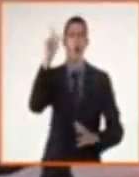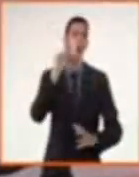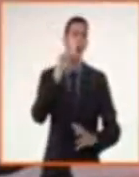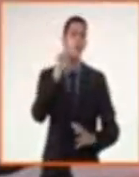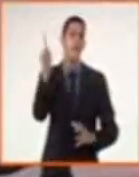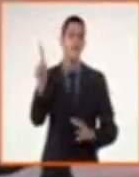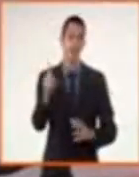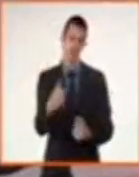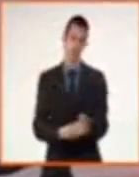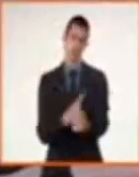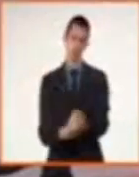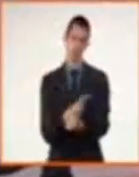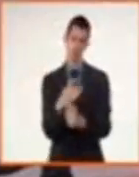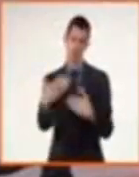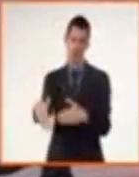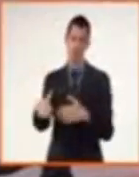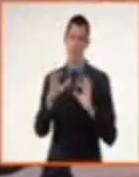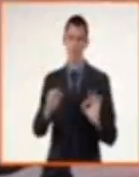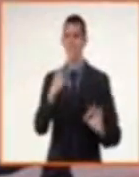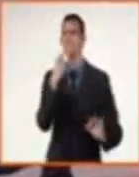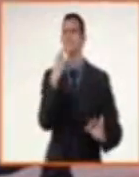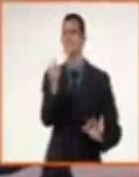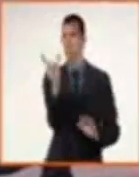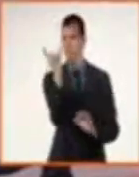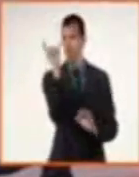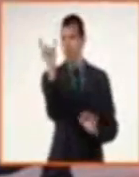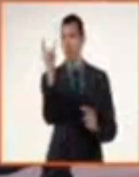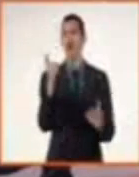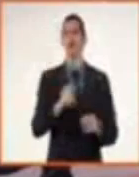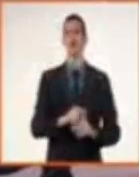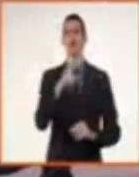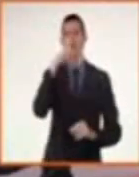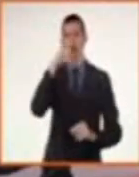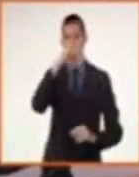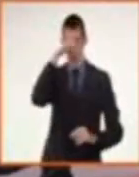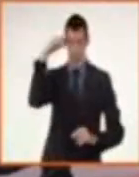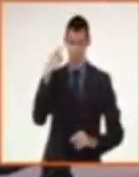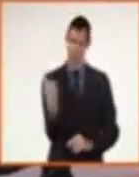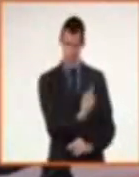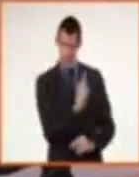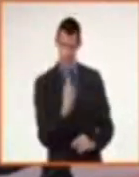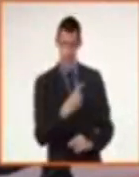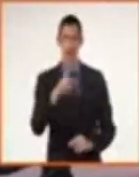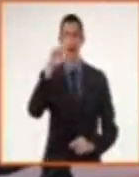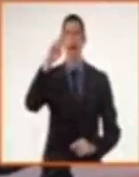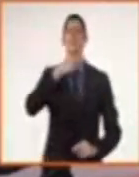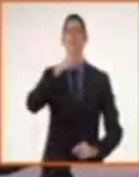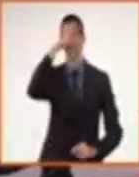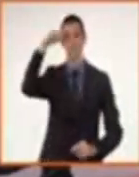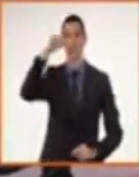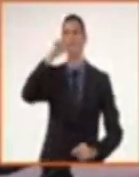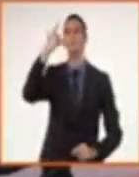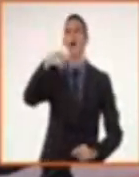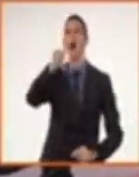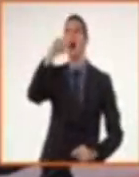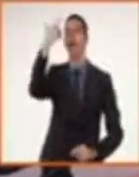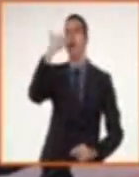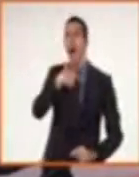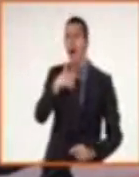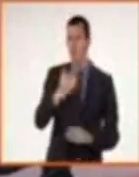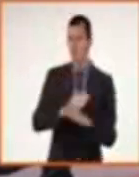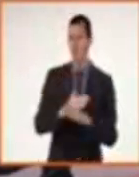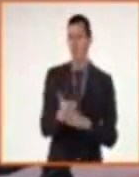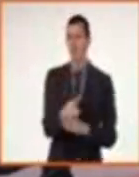el primer secretario y presidente de la República, Miguel Díaz-Canel Bermúdez, escribía, en cuanto a quienes nos desconocen y nos